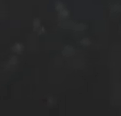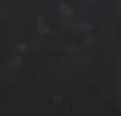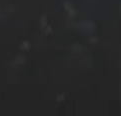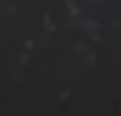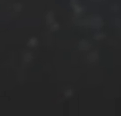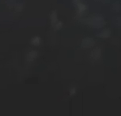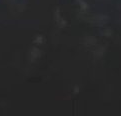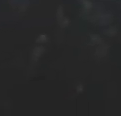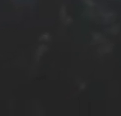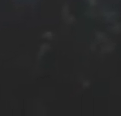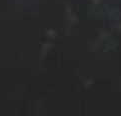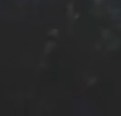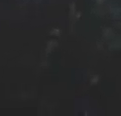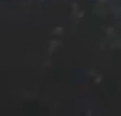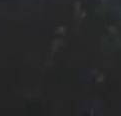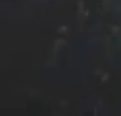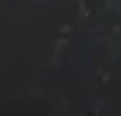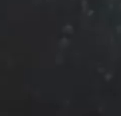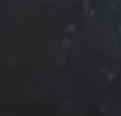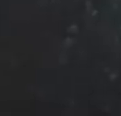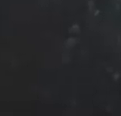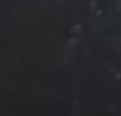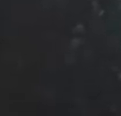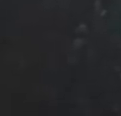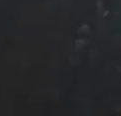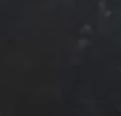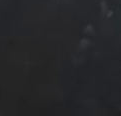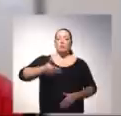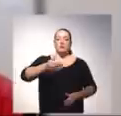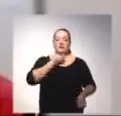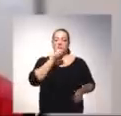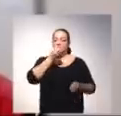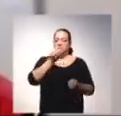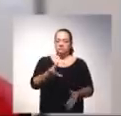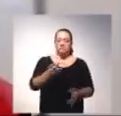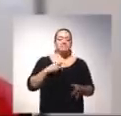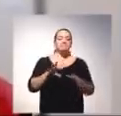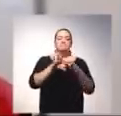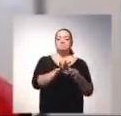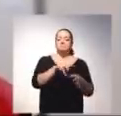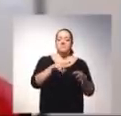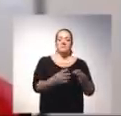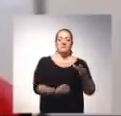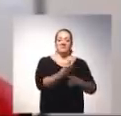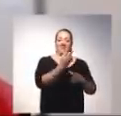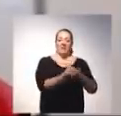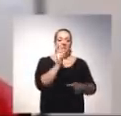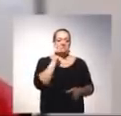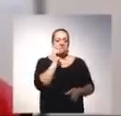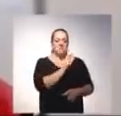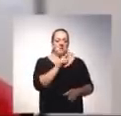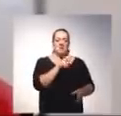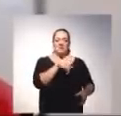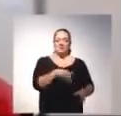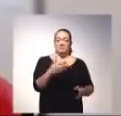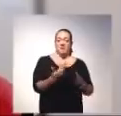Palma. 11 de estos sismos han sido sentidos por la población. En relación a la actividad visible del cono, se ha observado